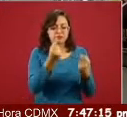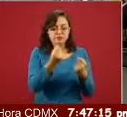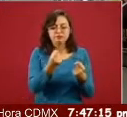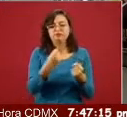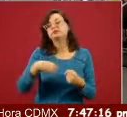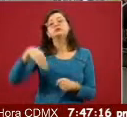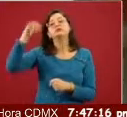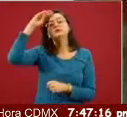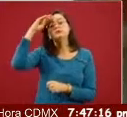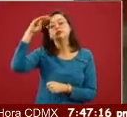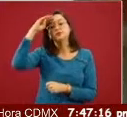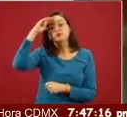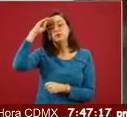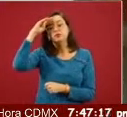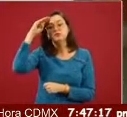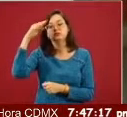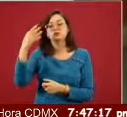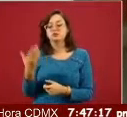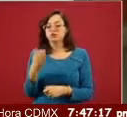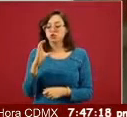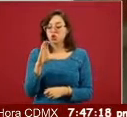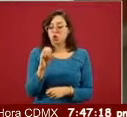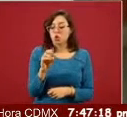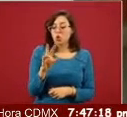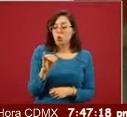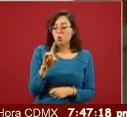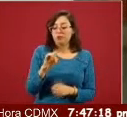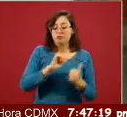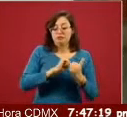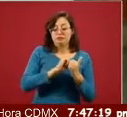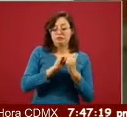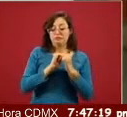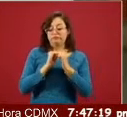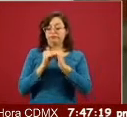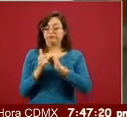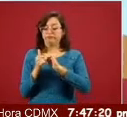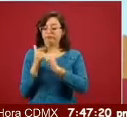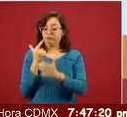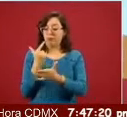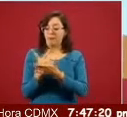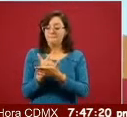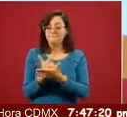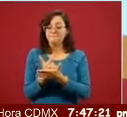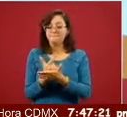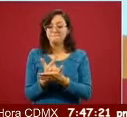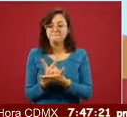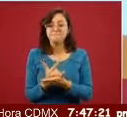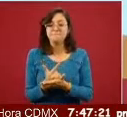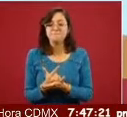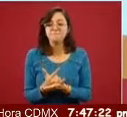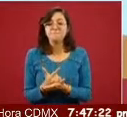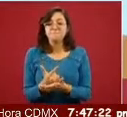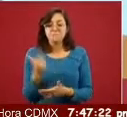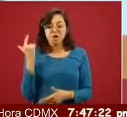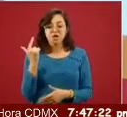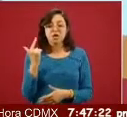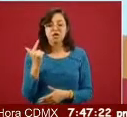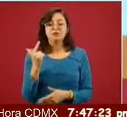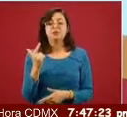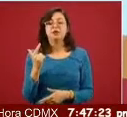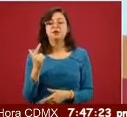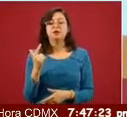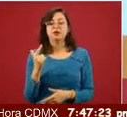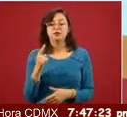a considerar que, dado que COVID, en su manera de causar daño, el virus